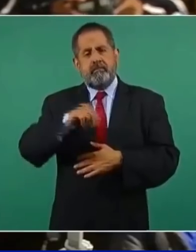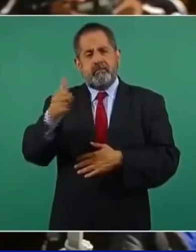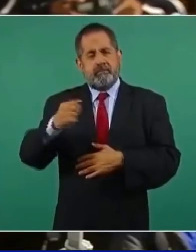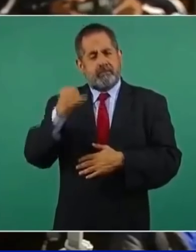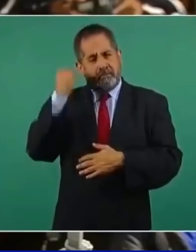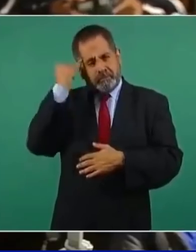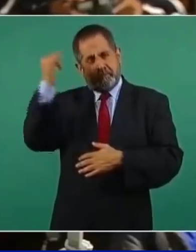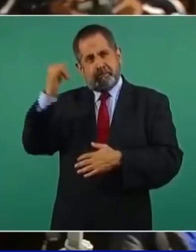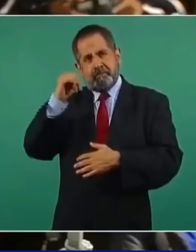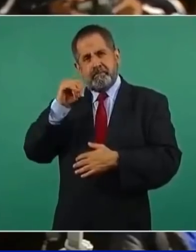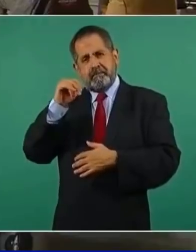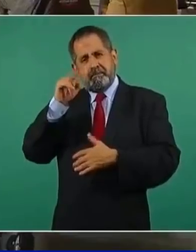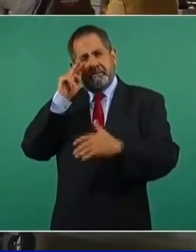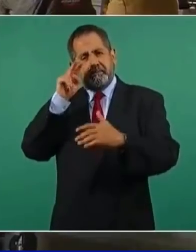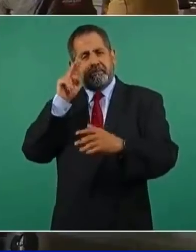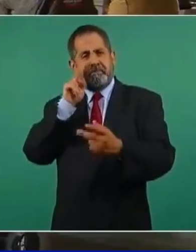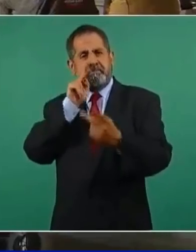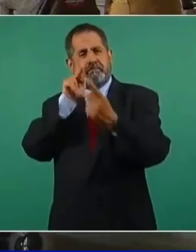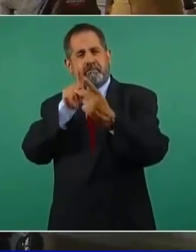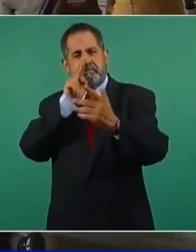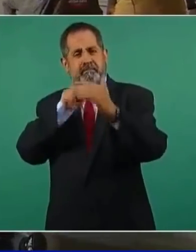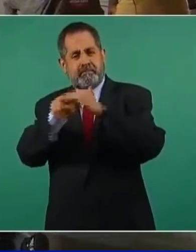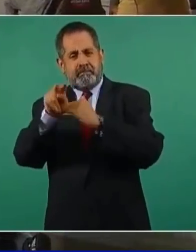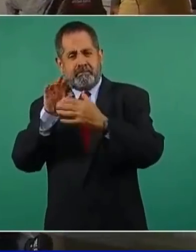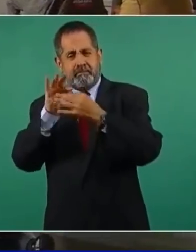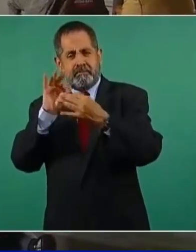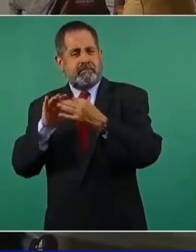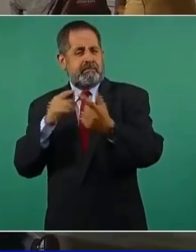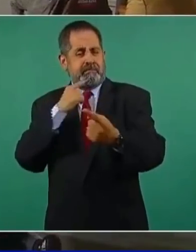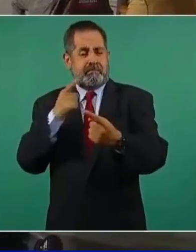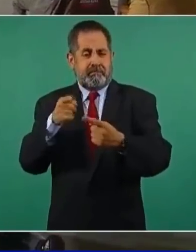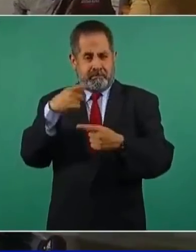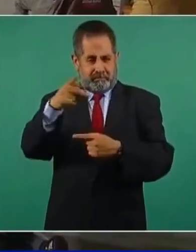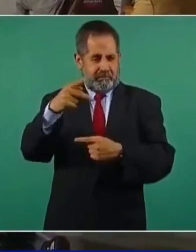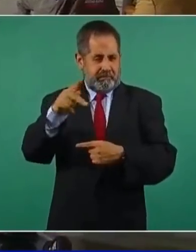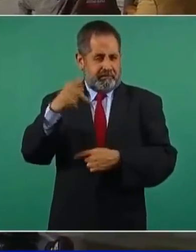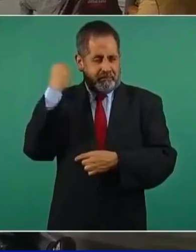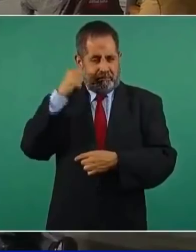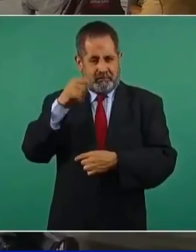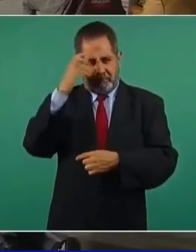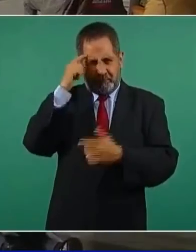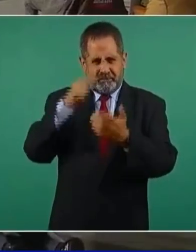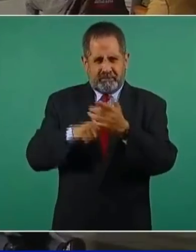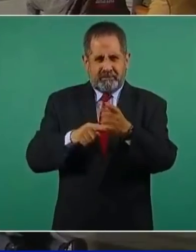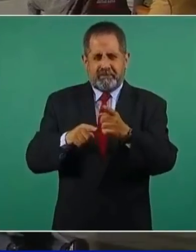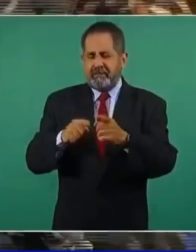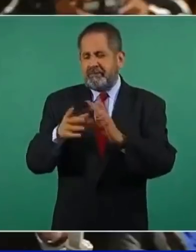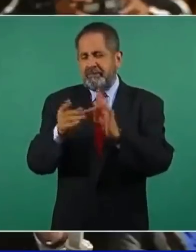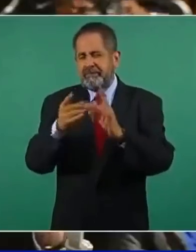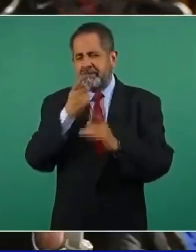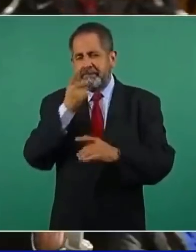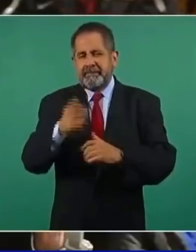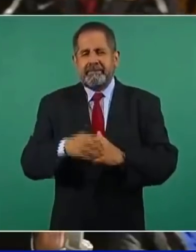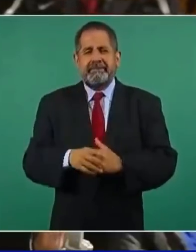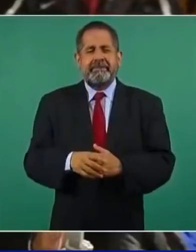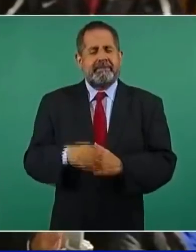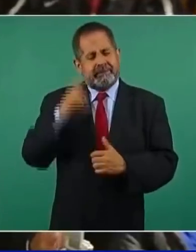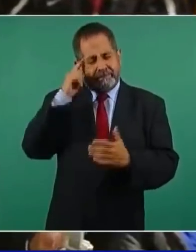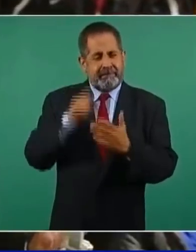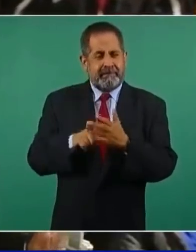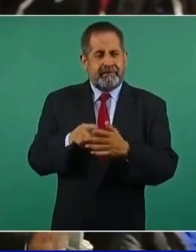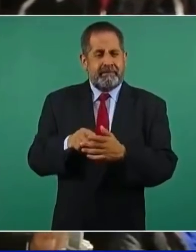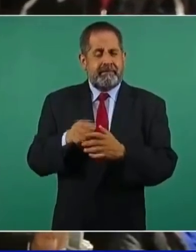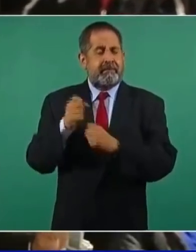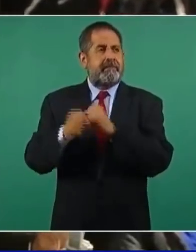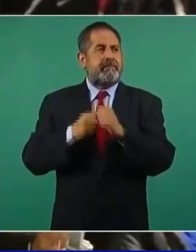tierra, que dice que en este caso creo que usted se equivocó por un número, porque dice que en